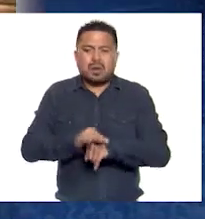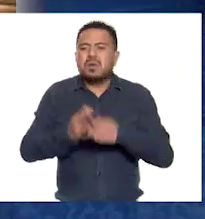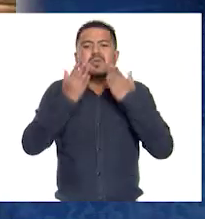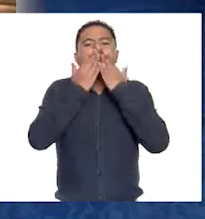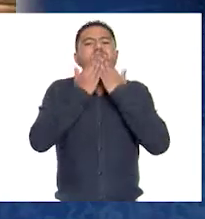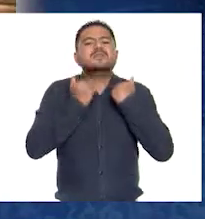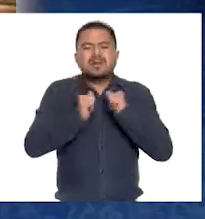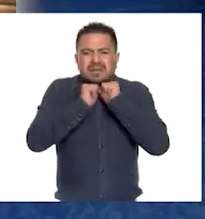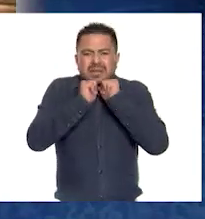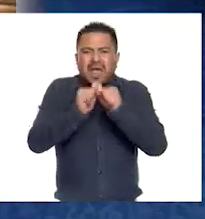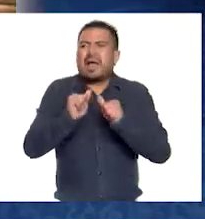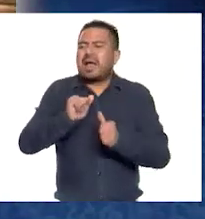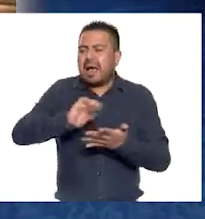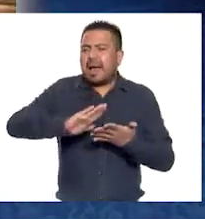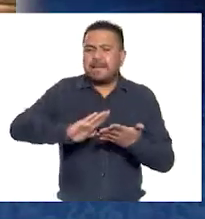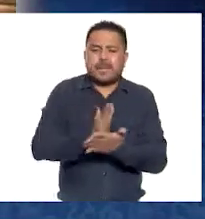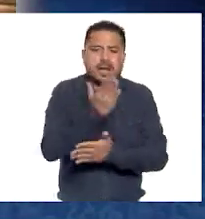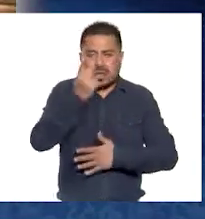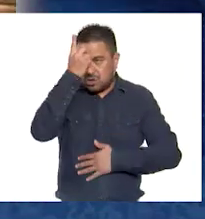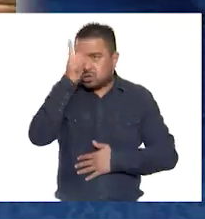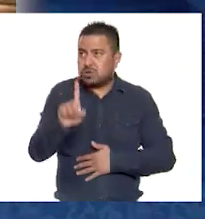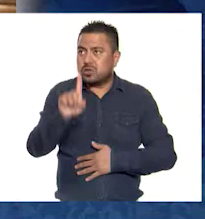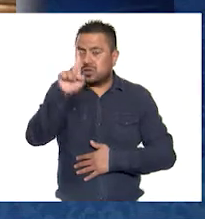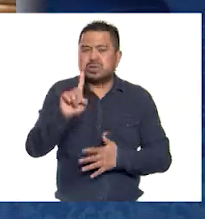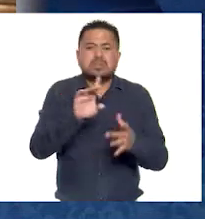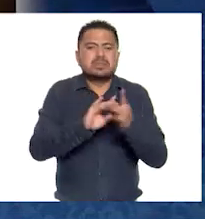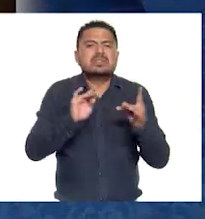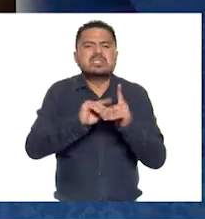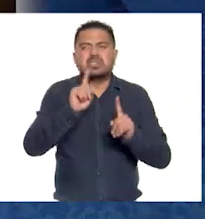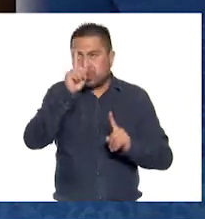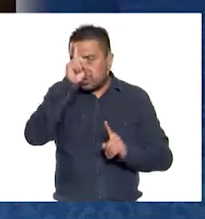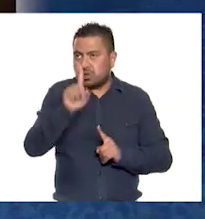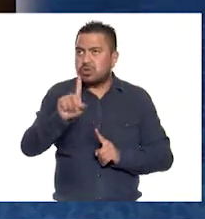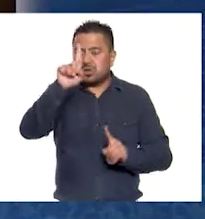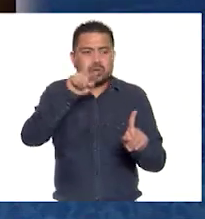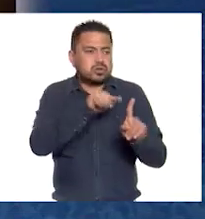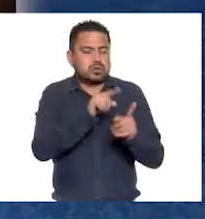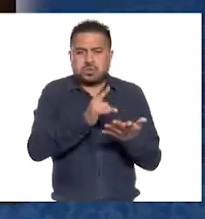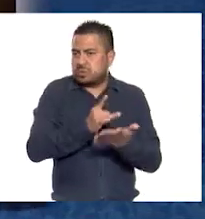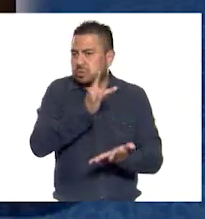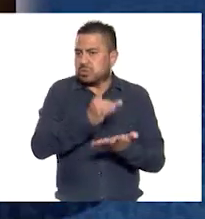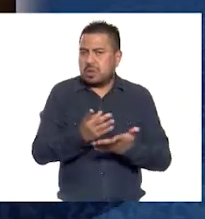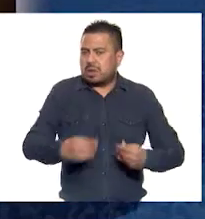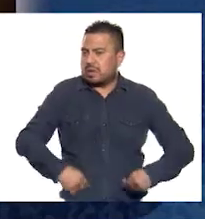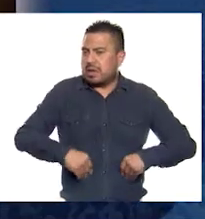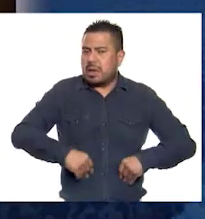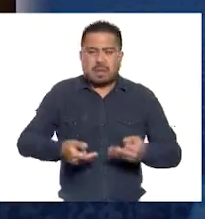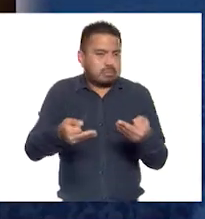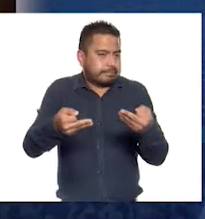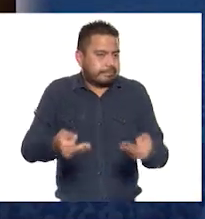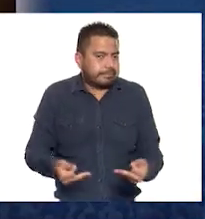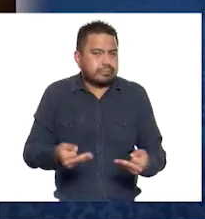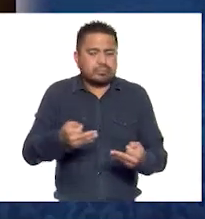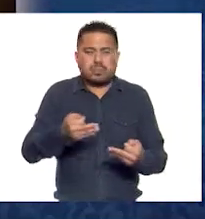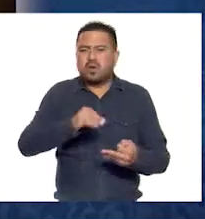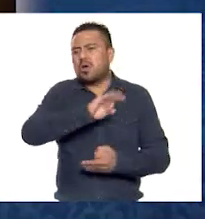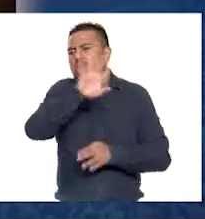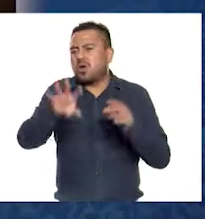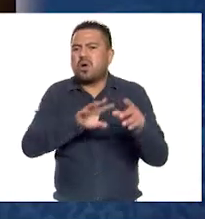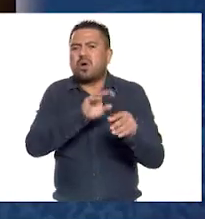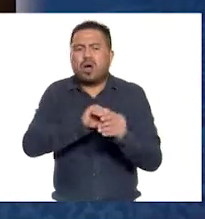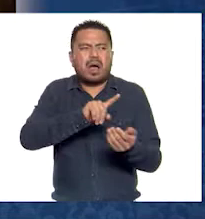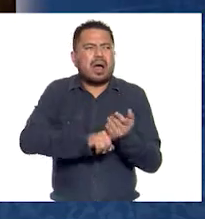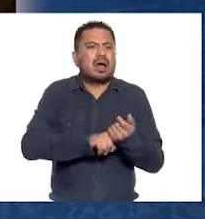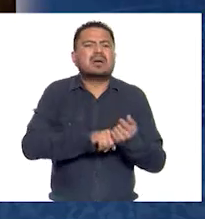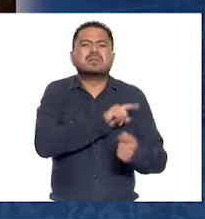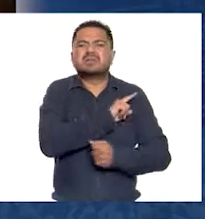existe nada aparte de Dios. Es decir, que Dios es la única existencia real y toda otra existencia